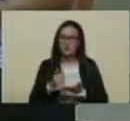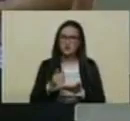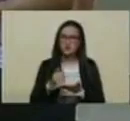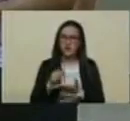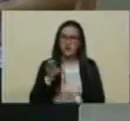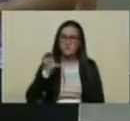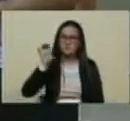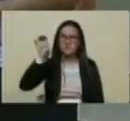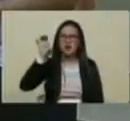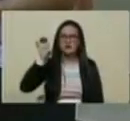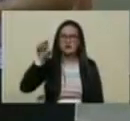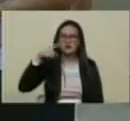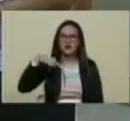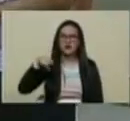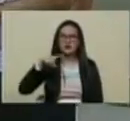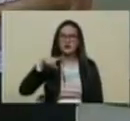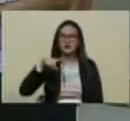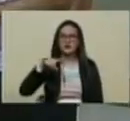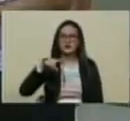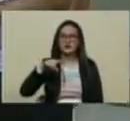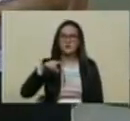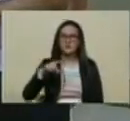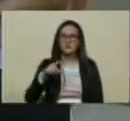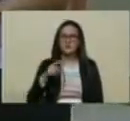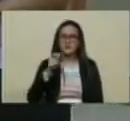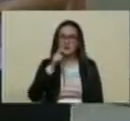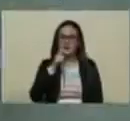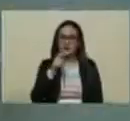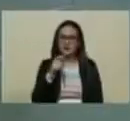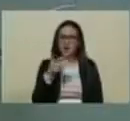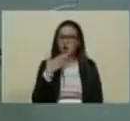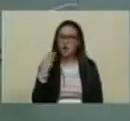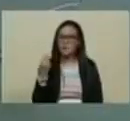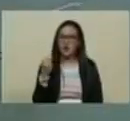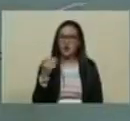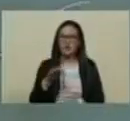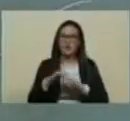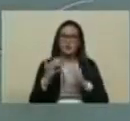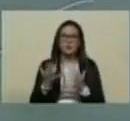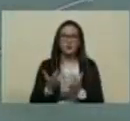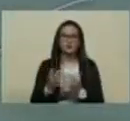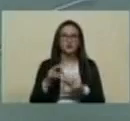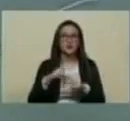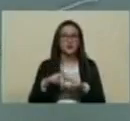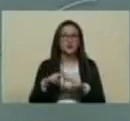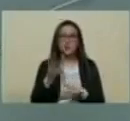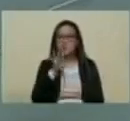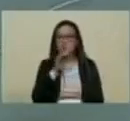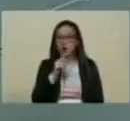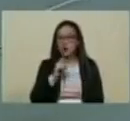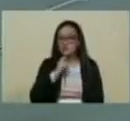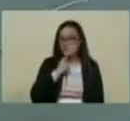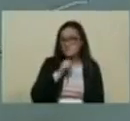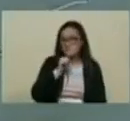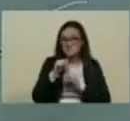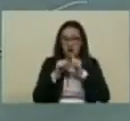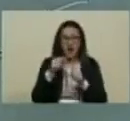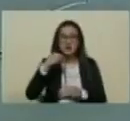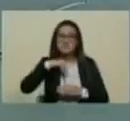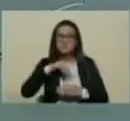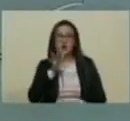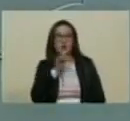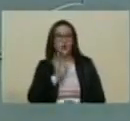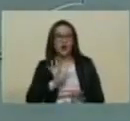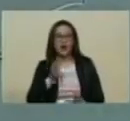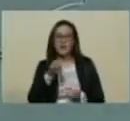la patria, que son gente útil, que son lo mejor del mundo. Son niños que no tienen rencor, que no tienen maldad, son buenos